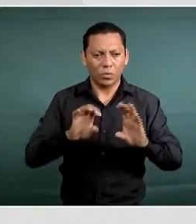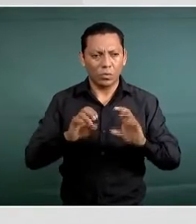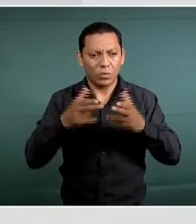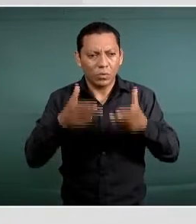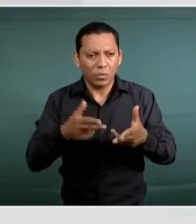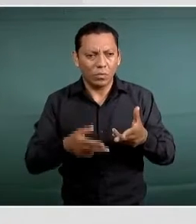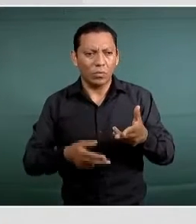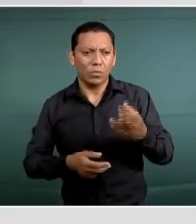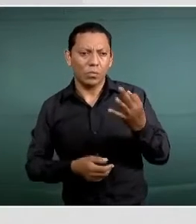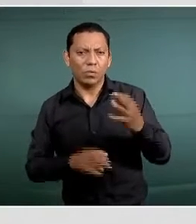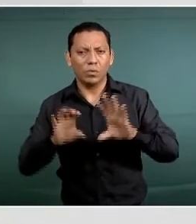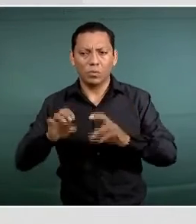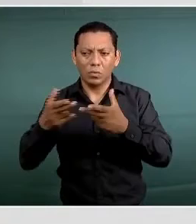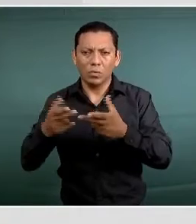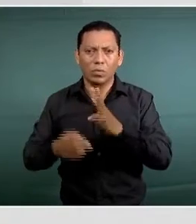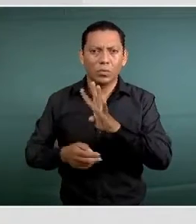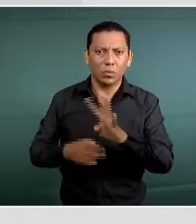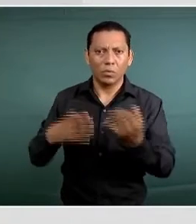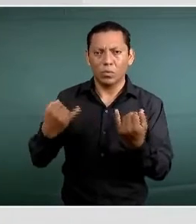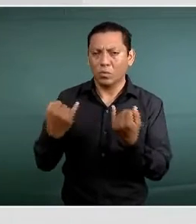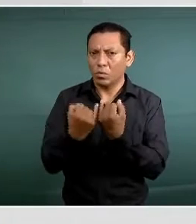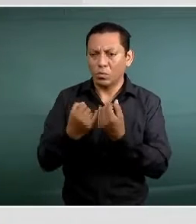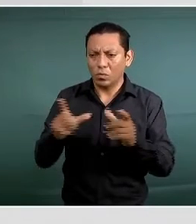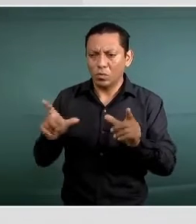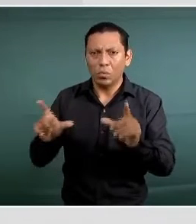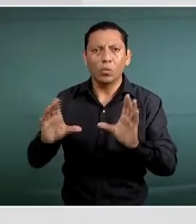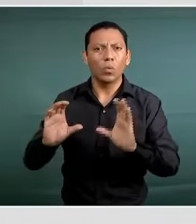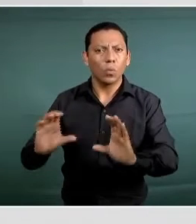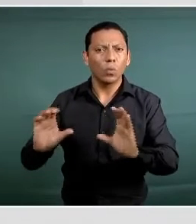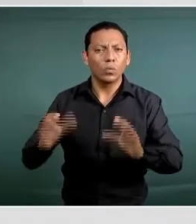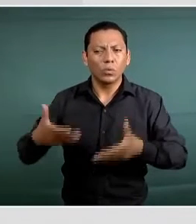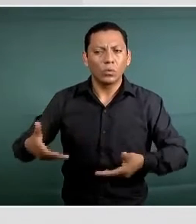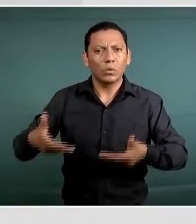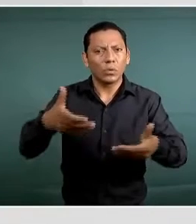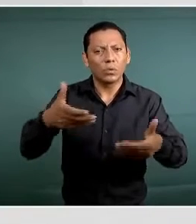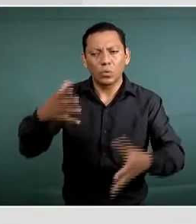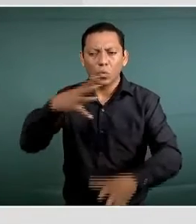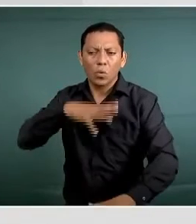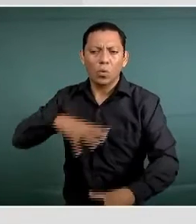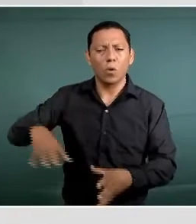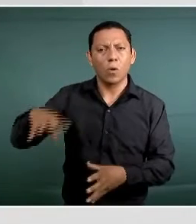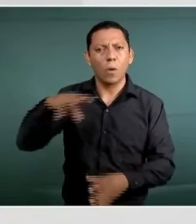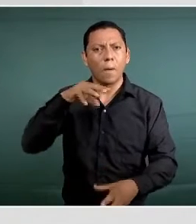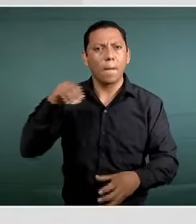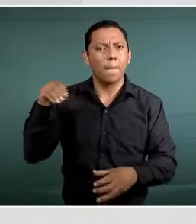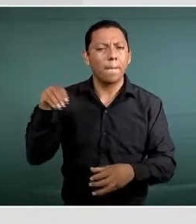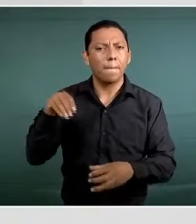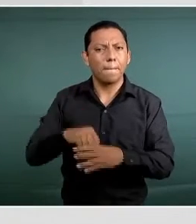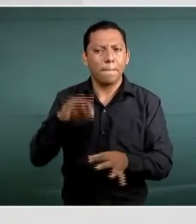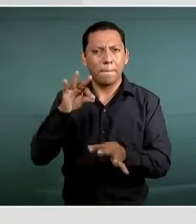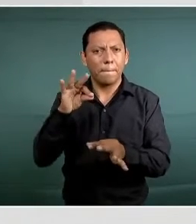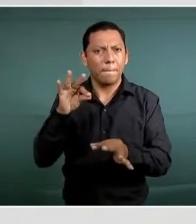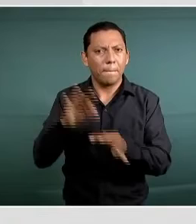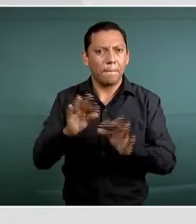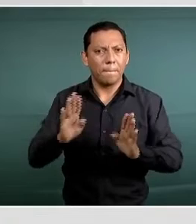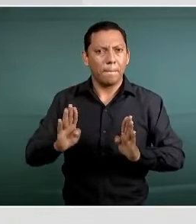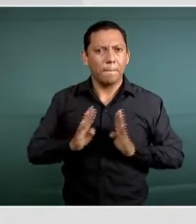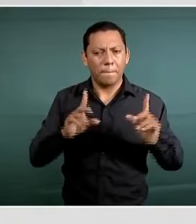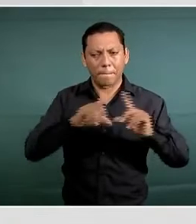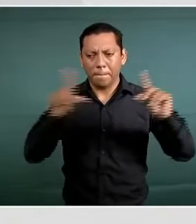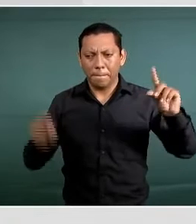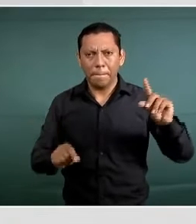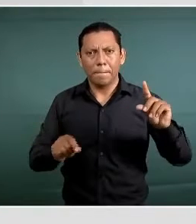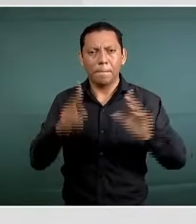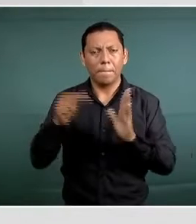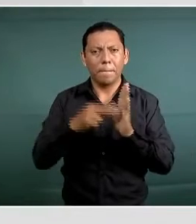Chiapas 4, y también tenemos la parte de seguridad en carreteras, haciendo un total de los efectivos de la Guardia Nacional de 2